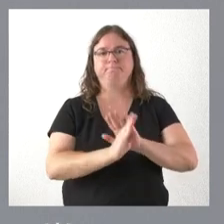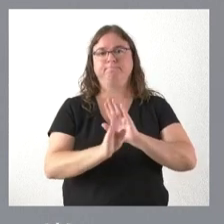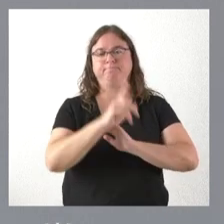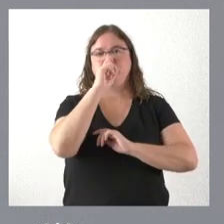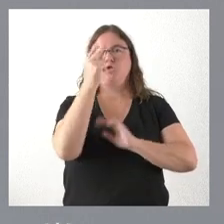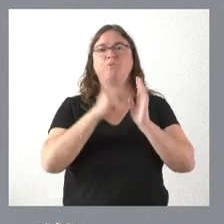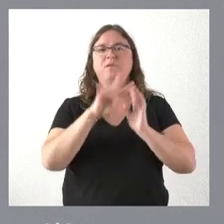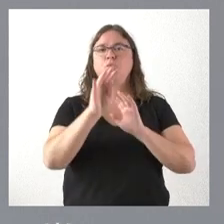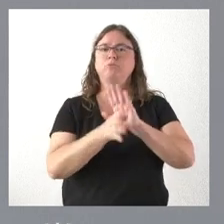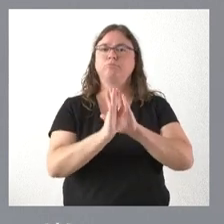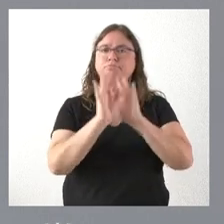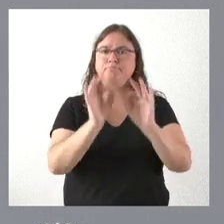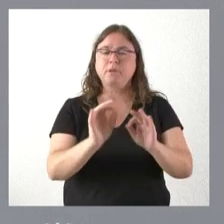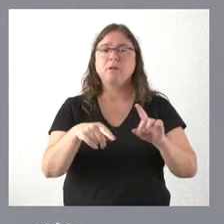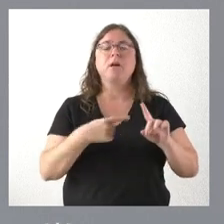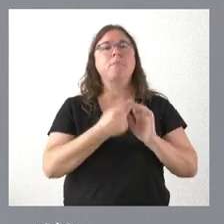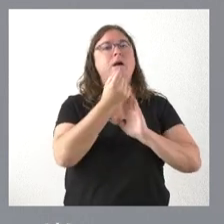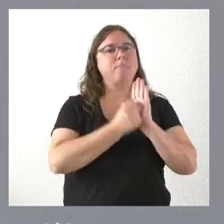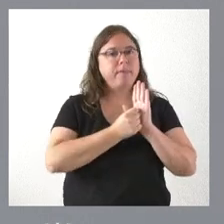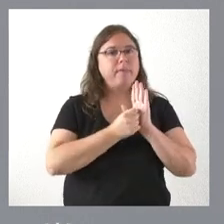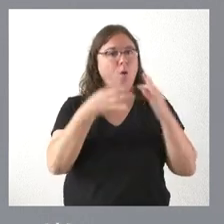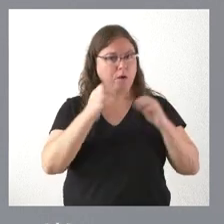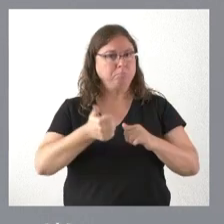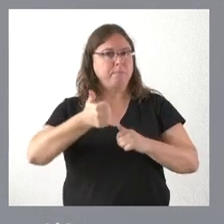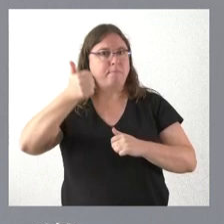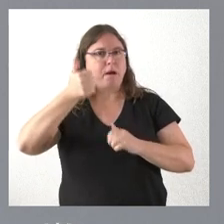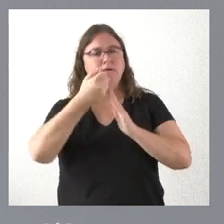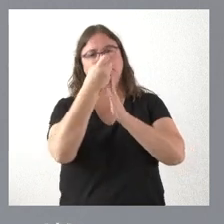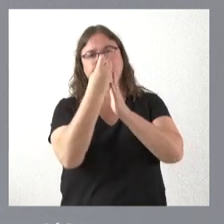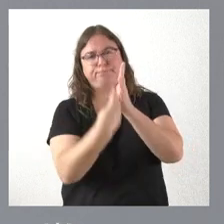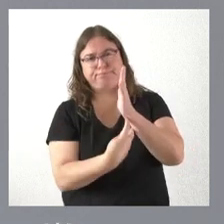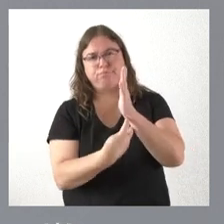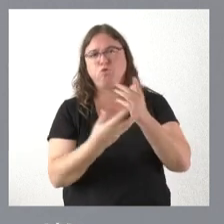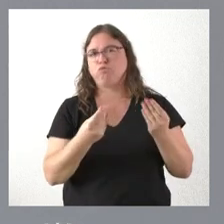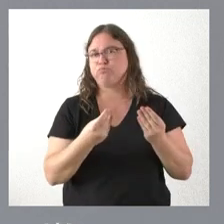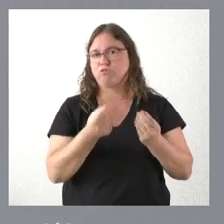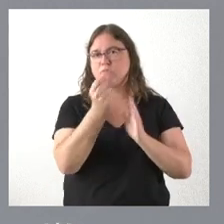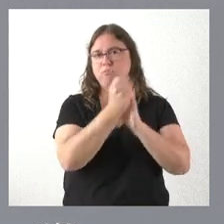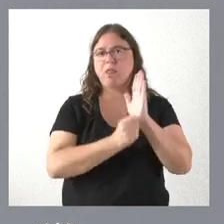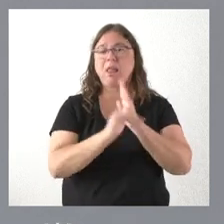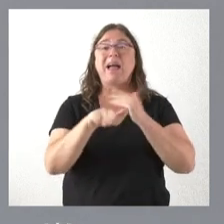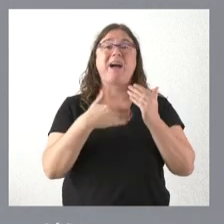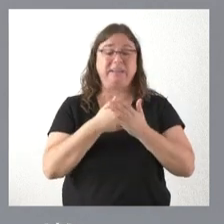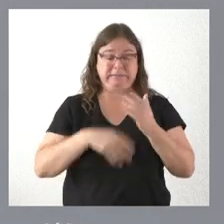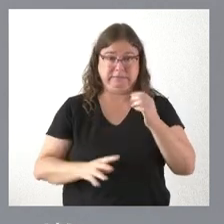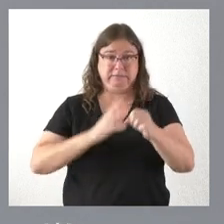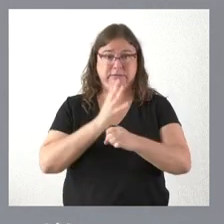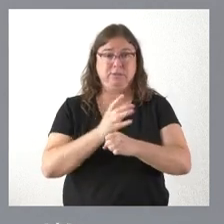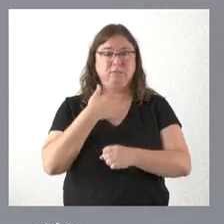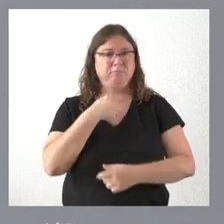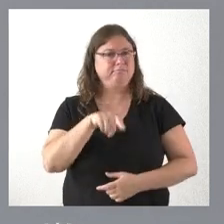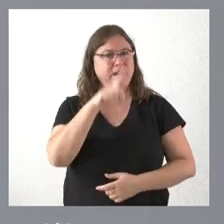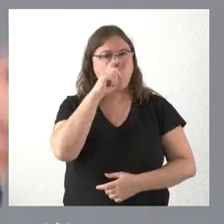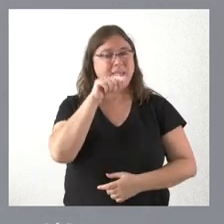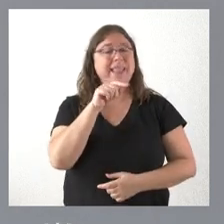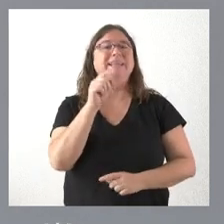y no son las únicas medidas que hemos tomado se podría relatar un conjunto de ollas muy relevantes incluso esta legislatura sigue más lejos por encontrar a usted